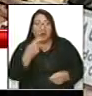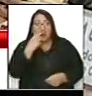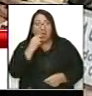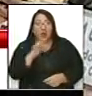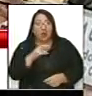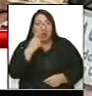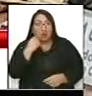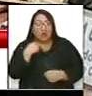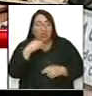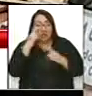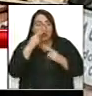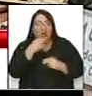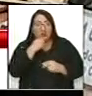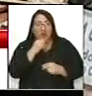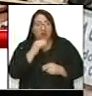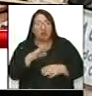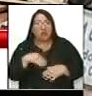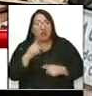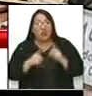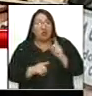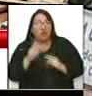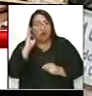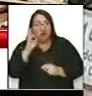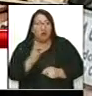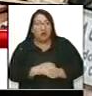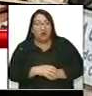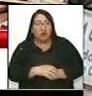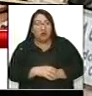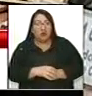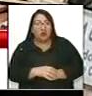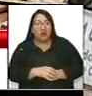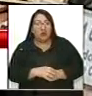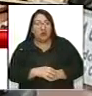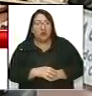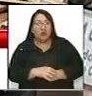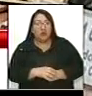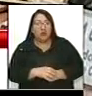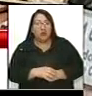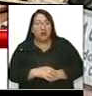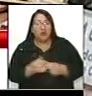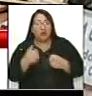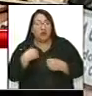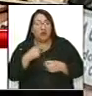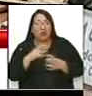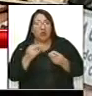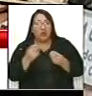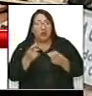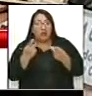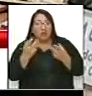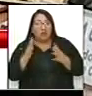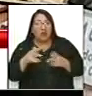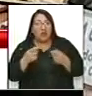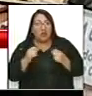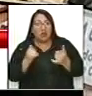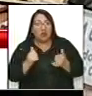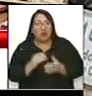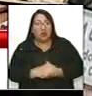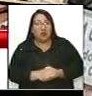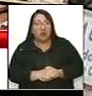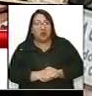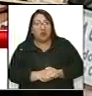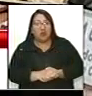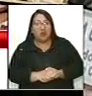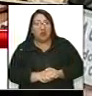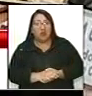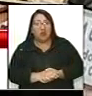mujer. Quizás algún futuro tengamos no tanto maltrato lo que hoy en día hay. Como aquí bien